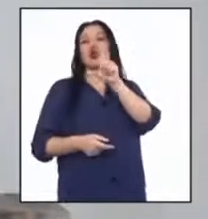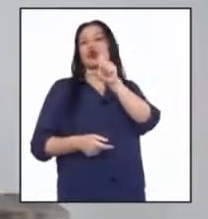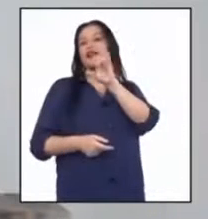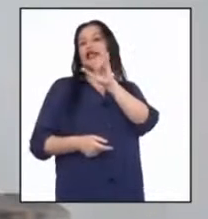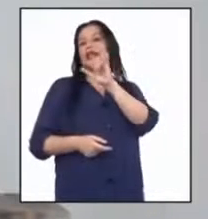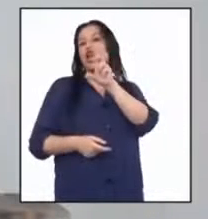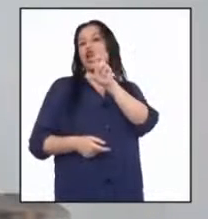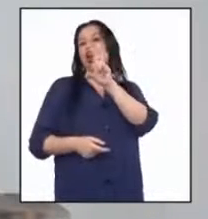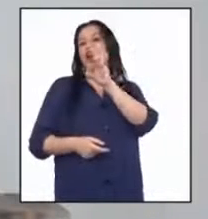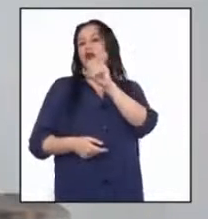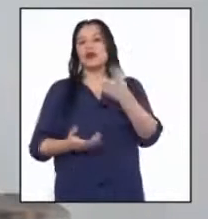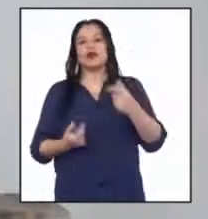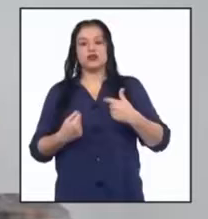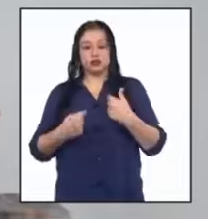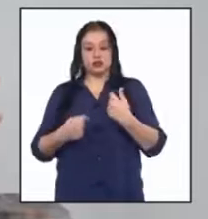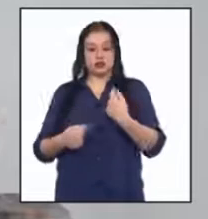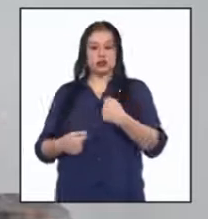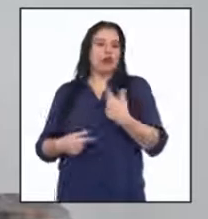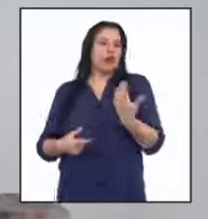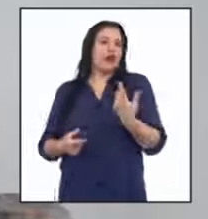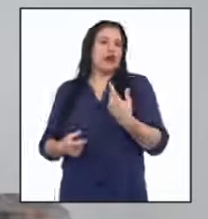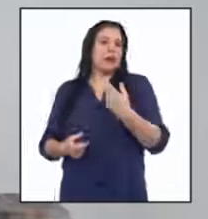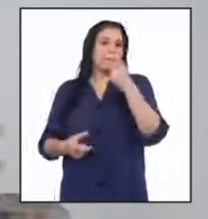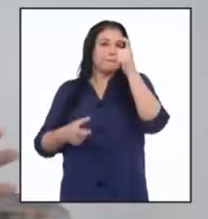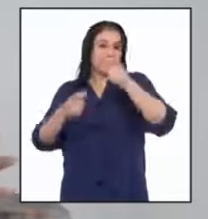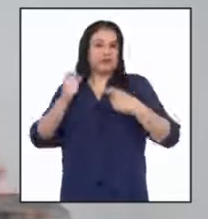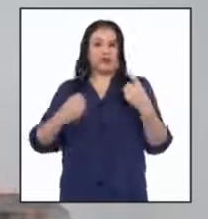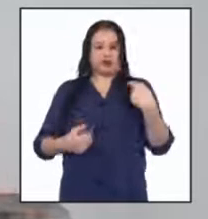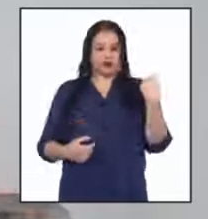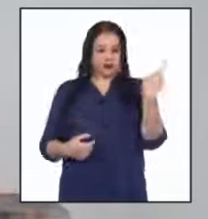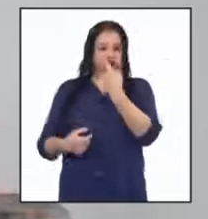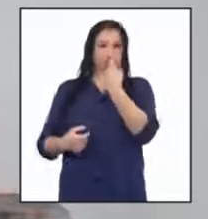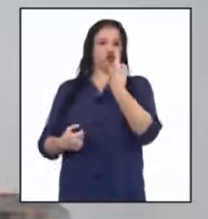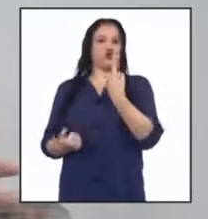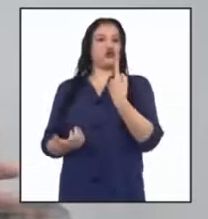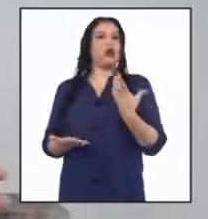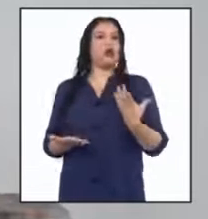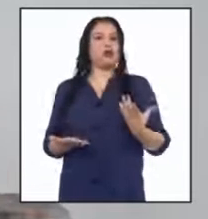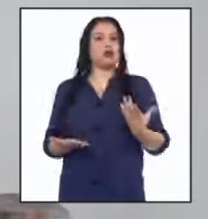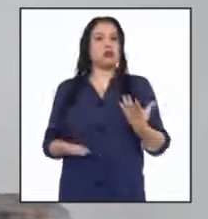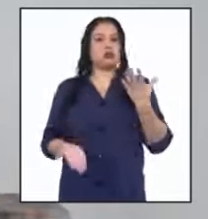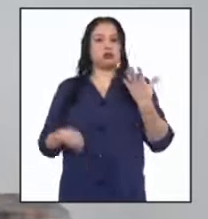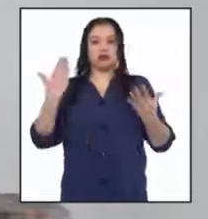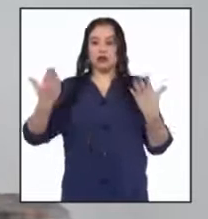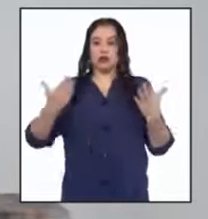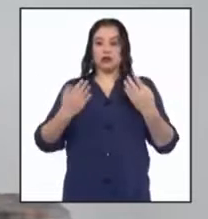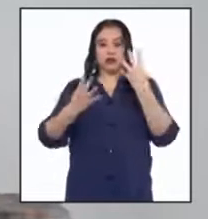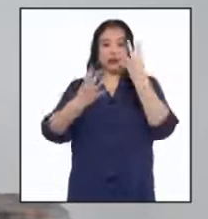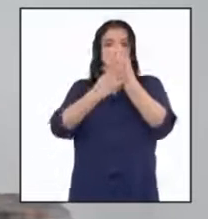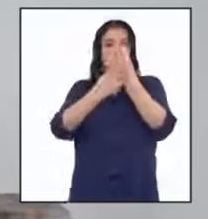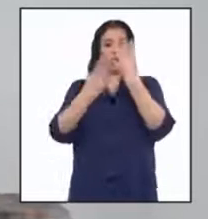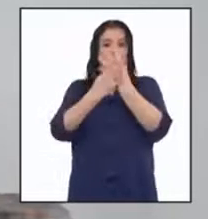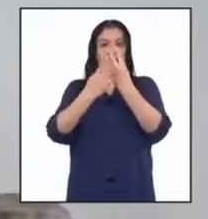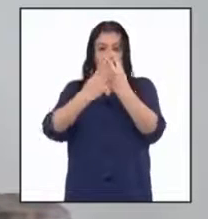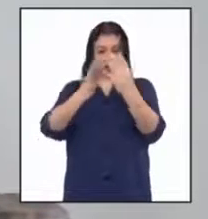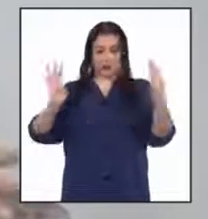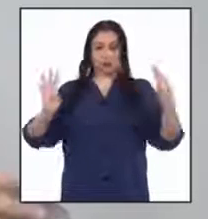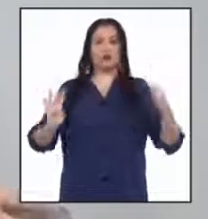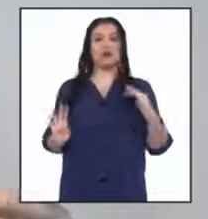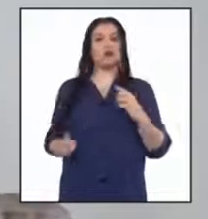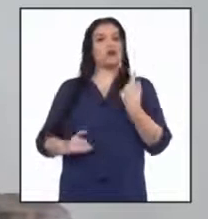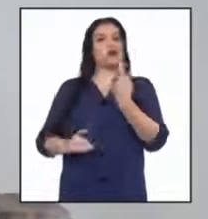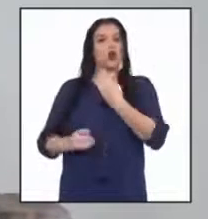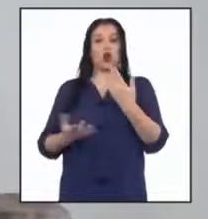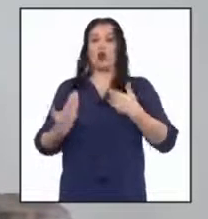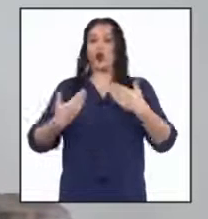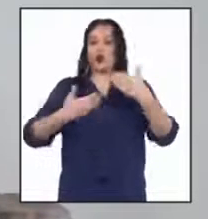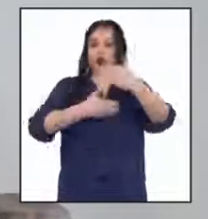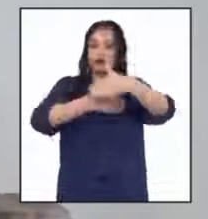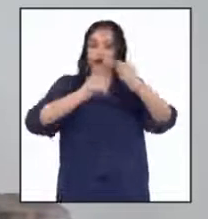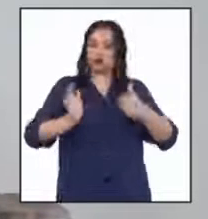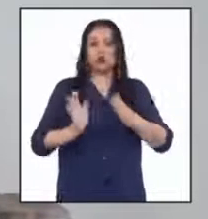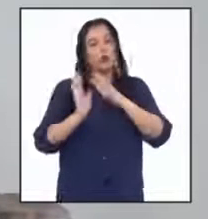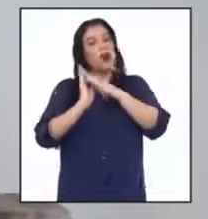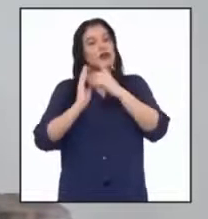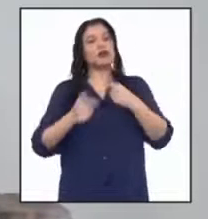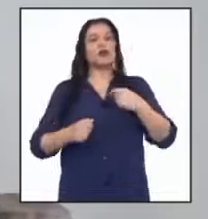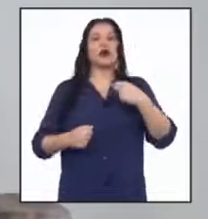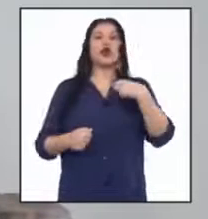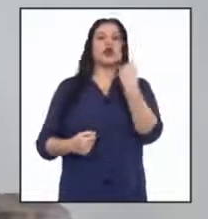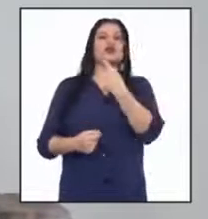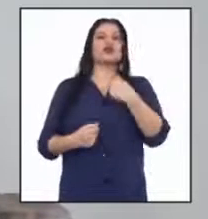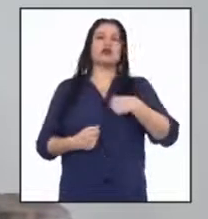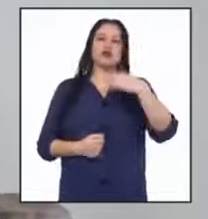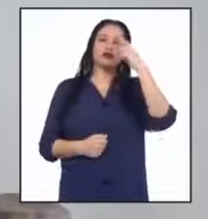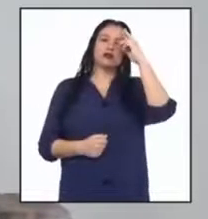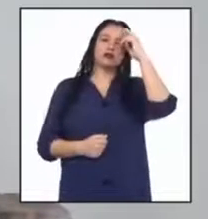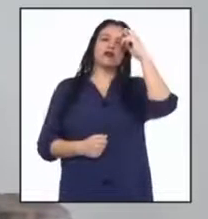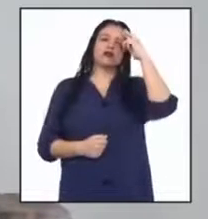en realidad es un monólogo en el que el personaje está en soledad. Podría estar en una celda, podría estar en su cuarto,